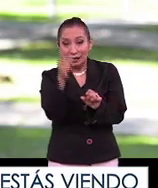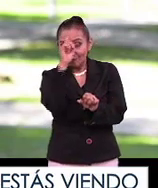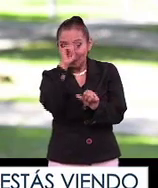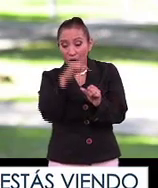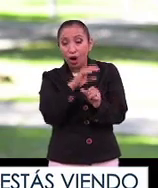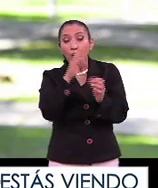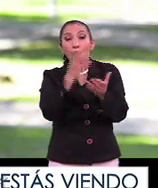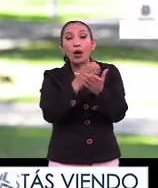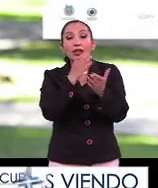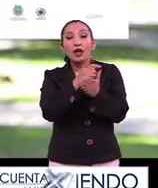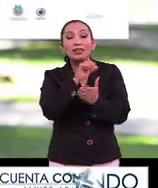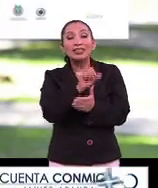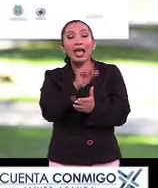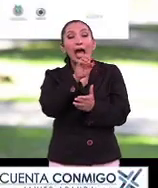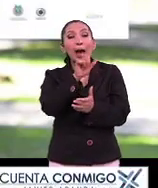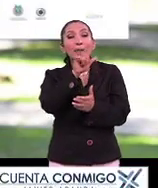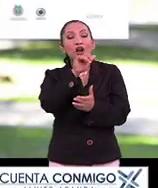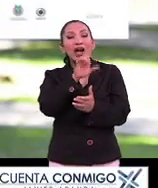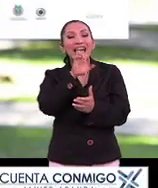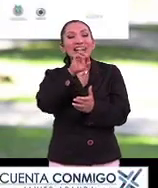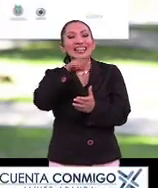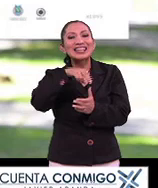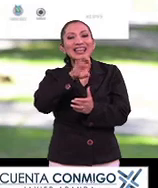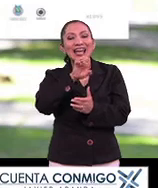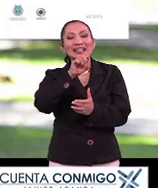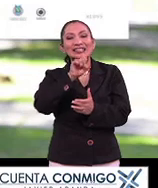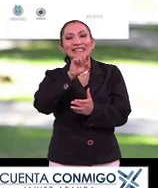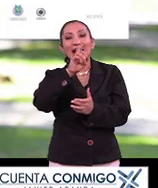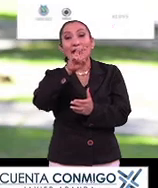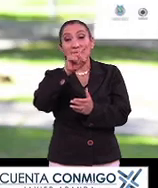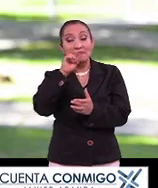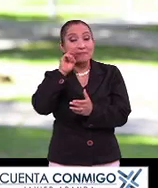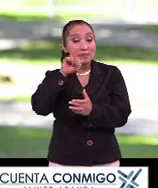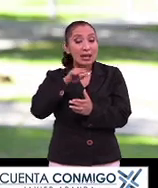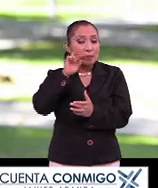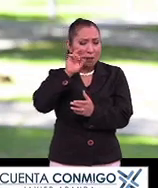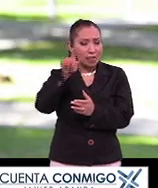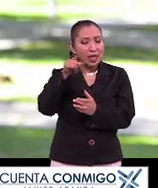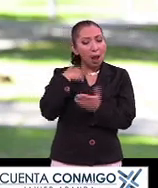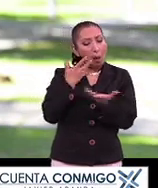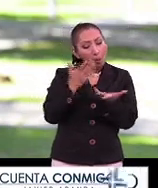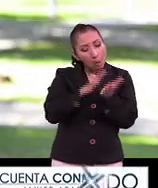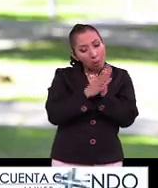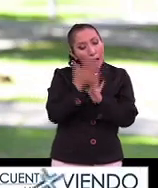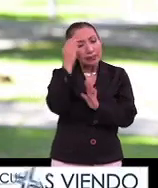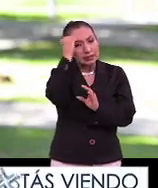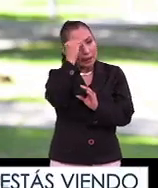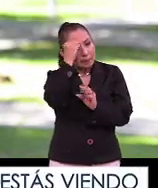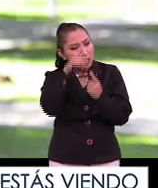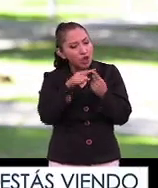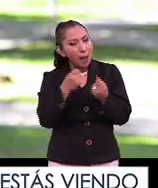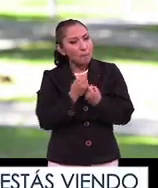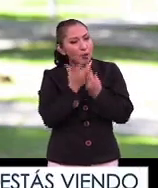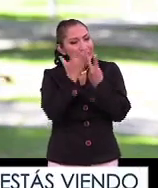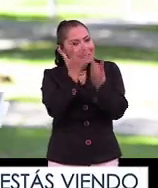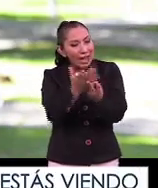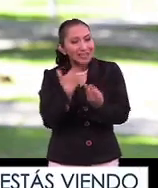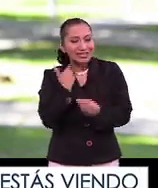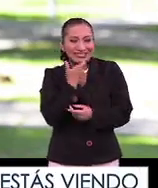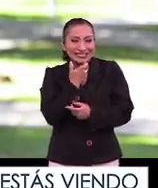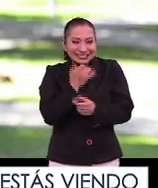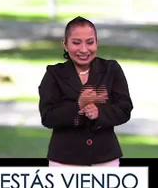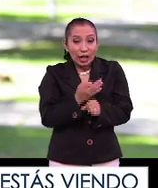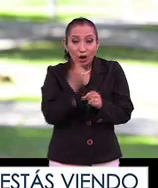recomiendo Cuadernos de Avalorio, de Enrique Servín, y verá cómo se puede condensar sabiduría, poesía y